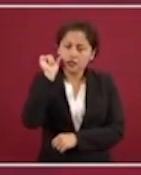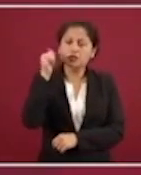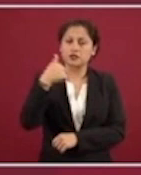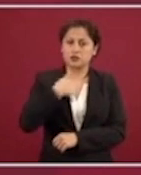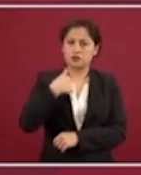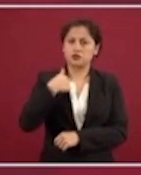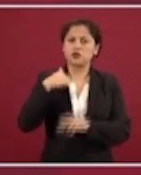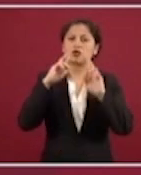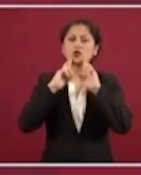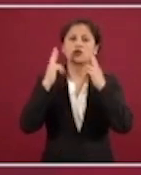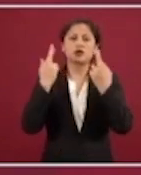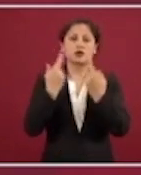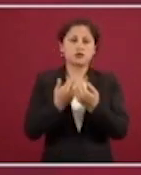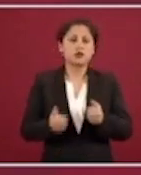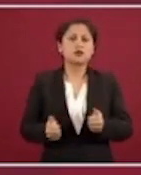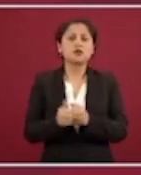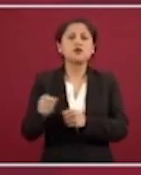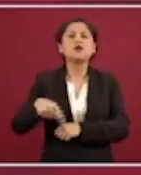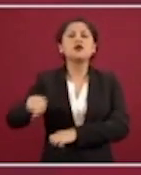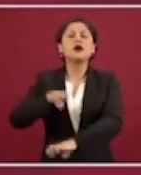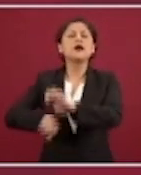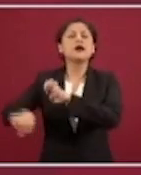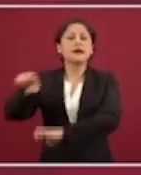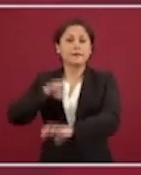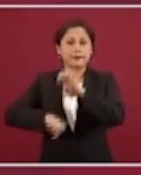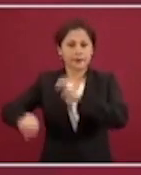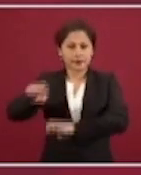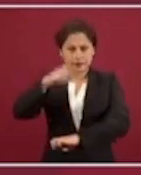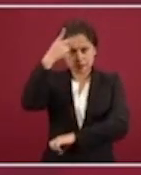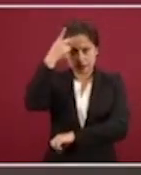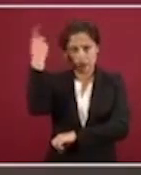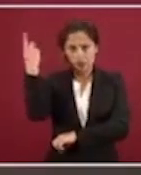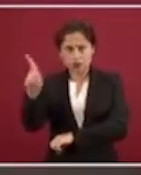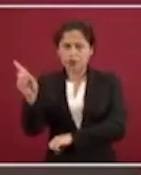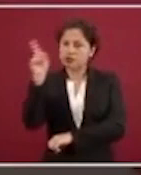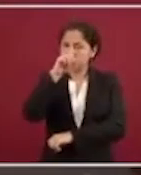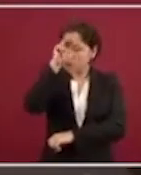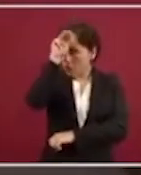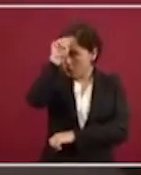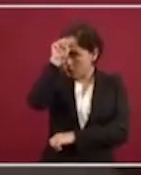un grupo de empresarios de Monterrey y destaco algo que